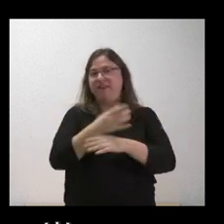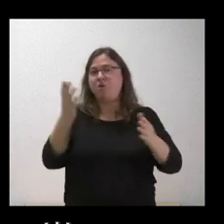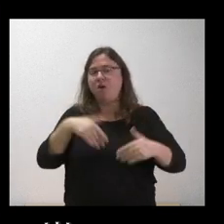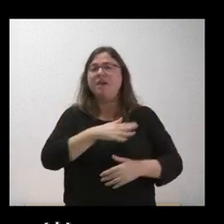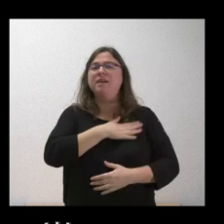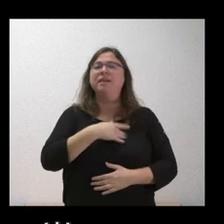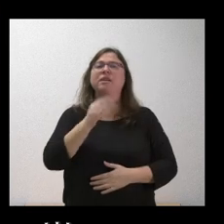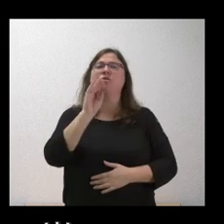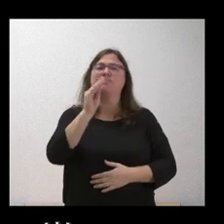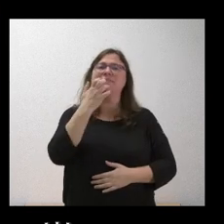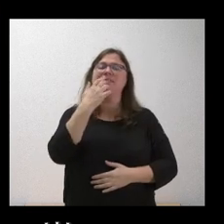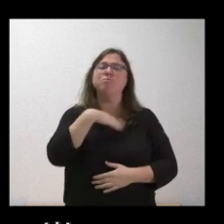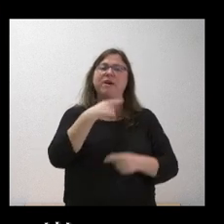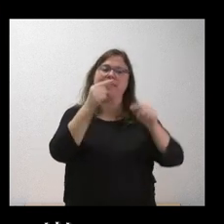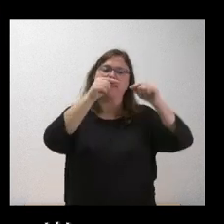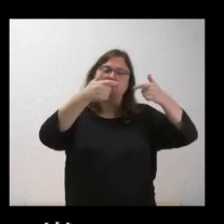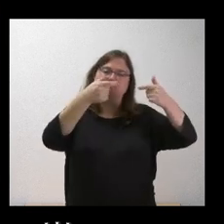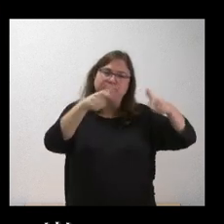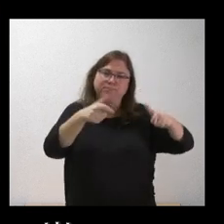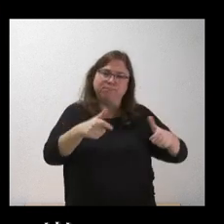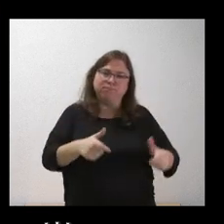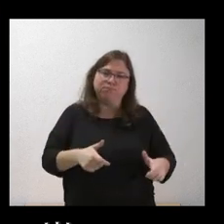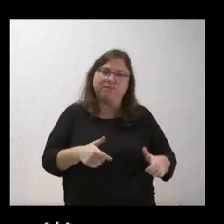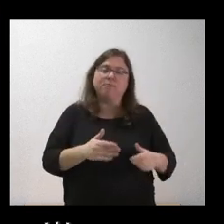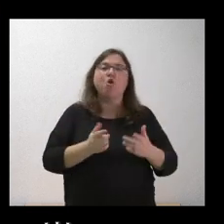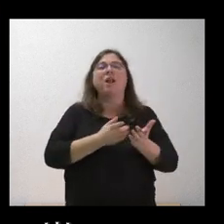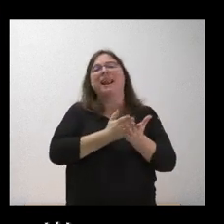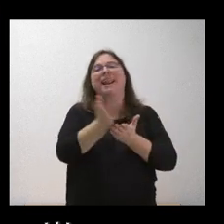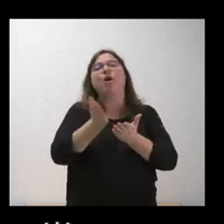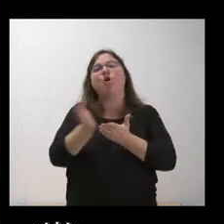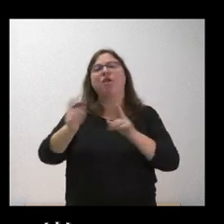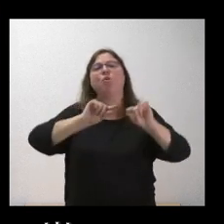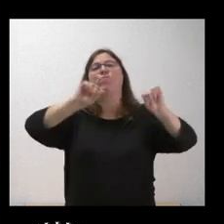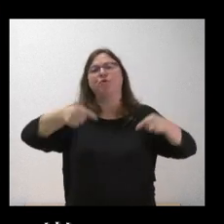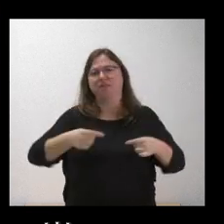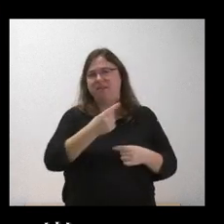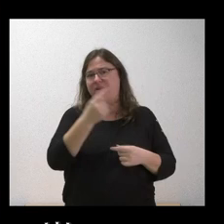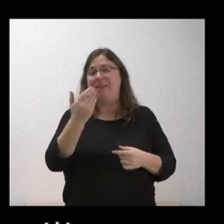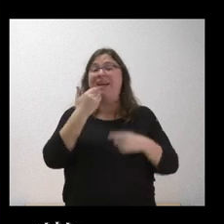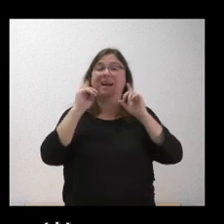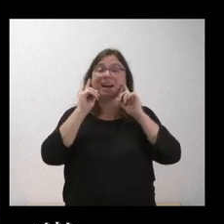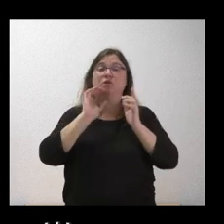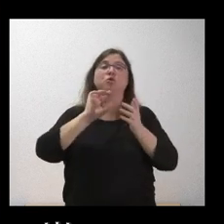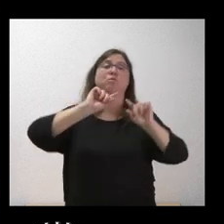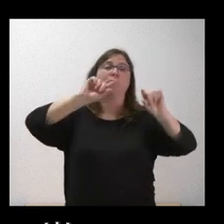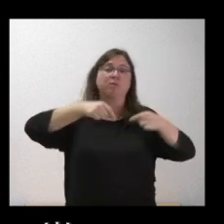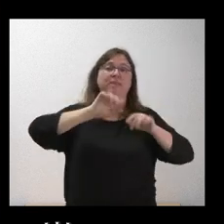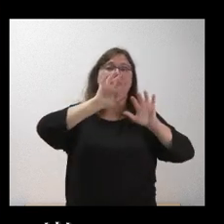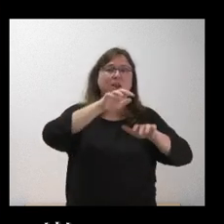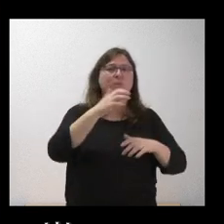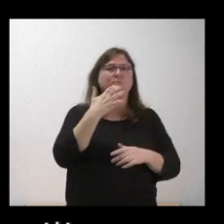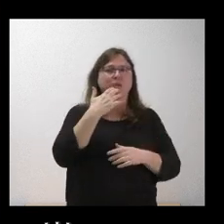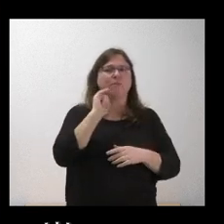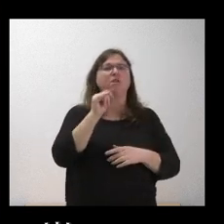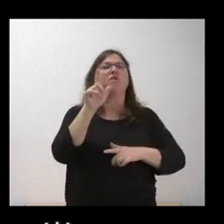el desglose por eh por recorrido por provincias el caso de la provincia de León sí que está bonificado por ejemplo los viajes a